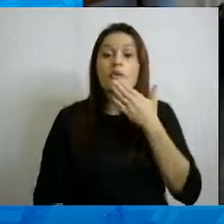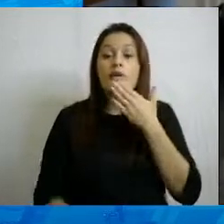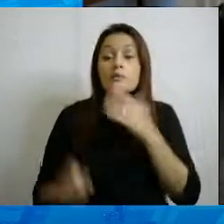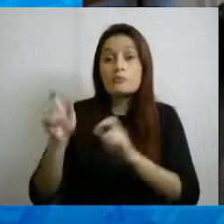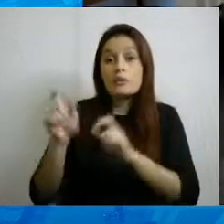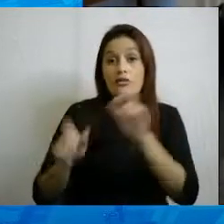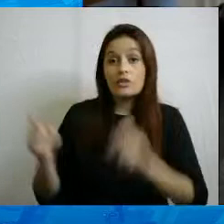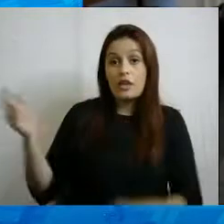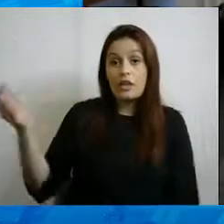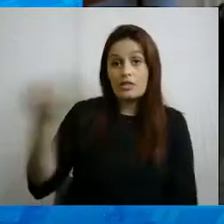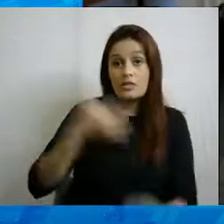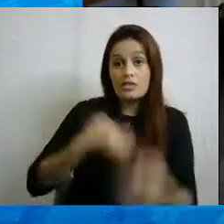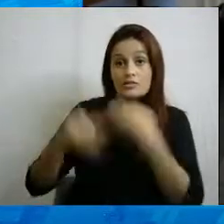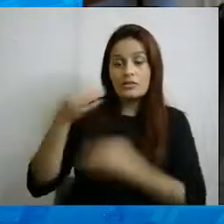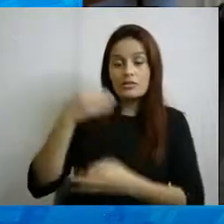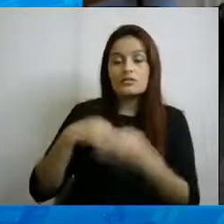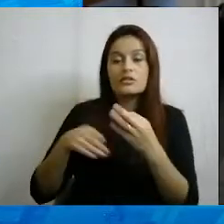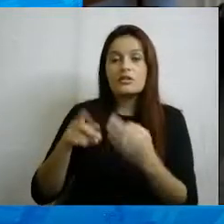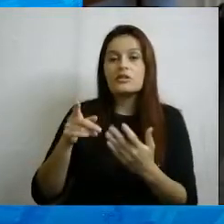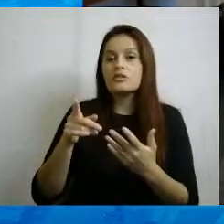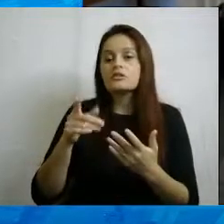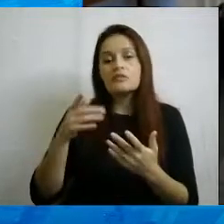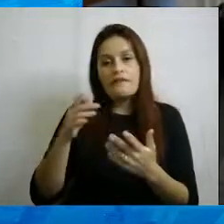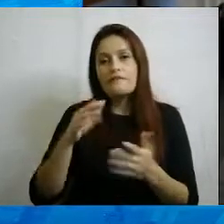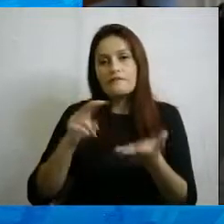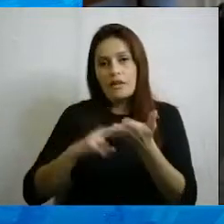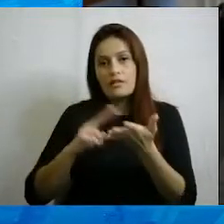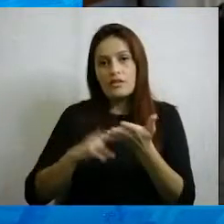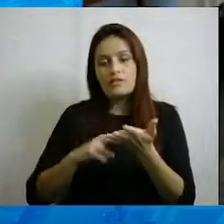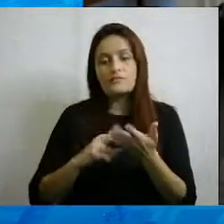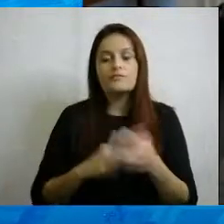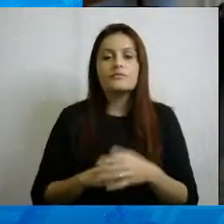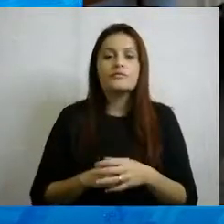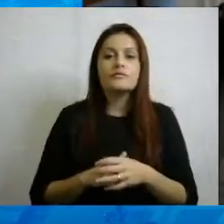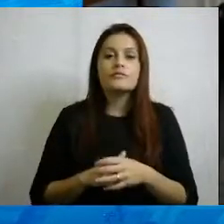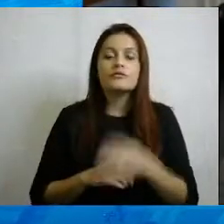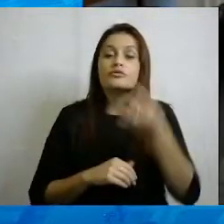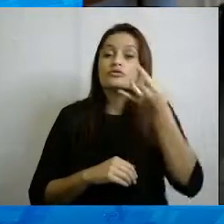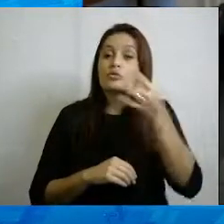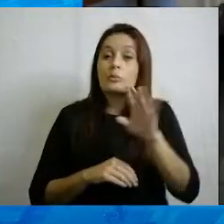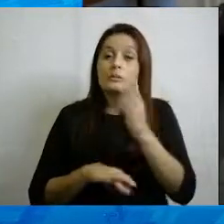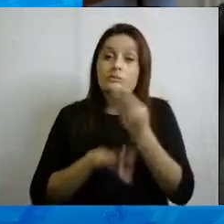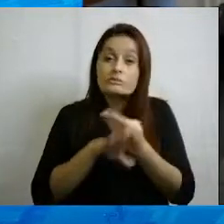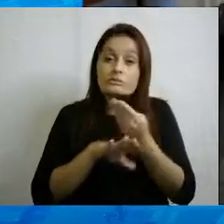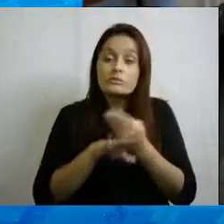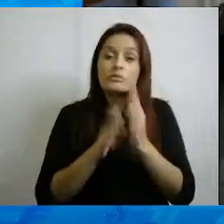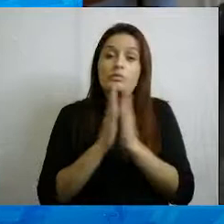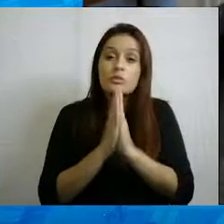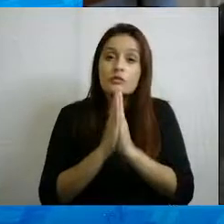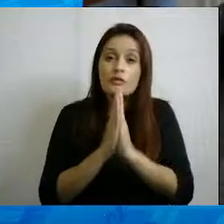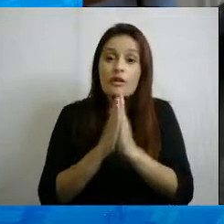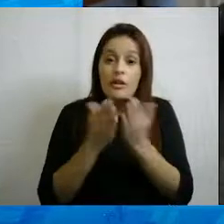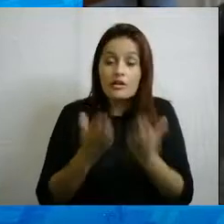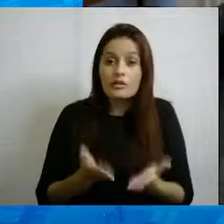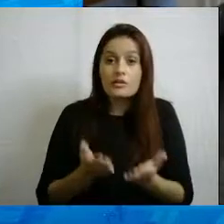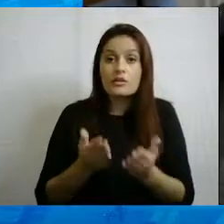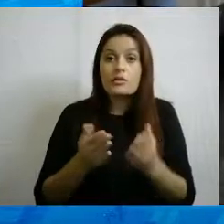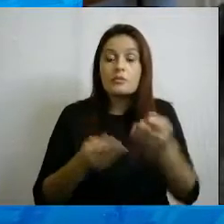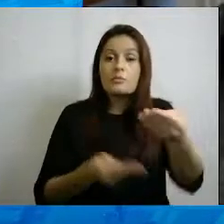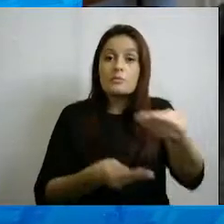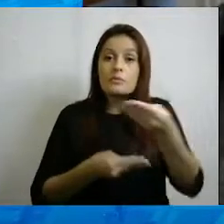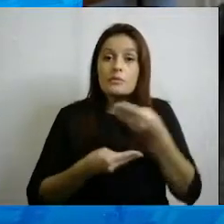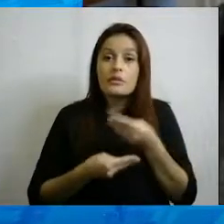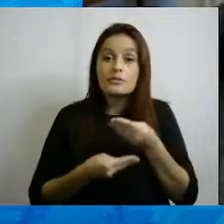personas de Pomaire, la dirigencia de Pomaire y la Junta de Vecinos, solamente pedirle, alcaldesa, en esta administración que nos presente